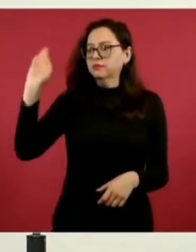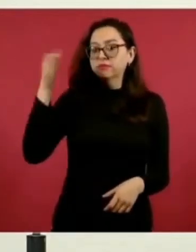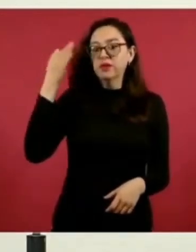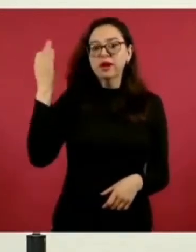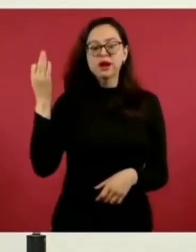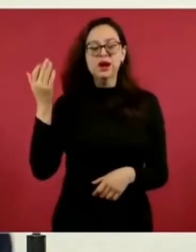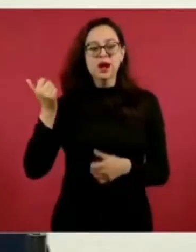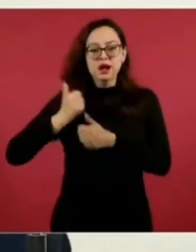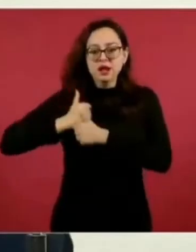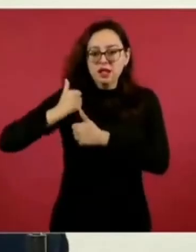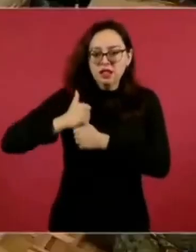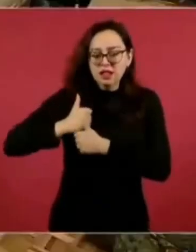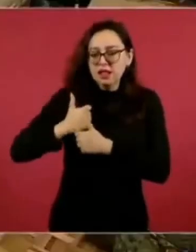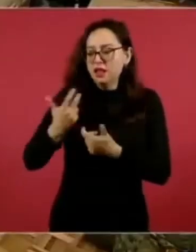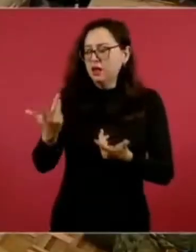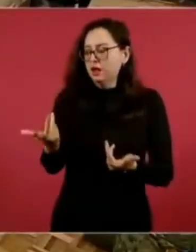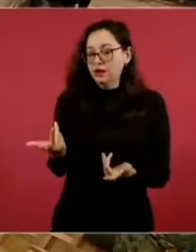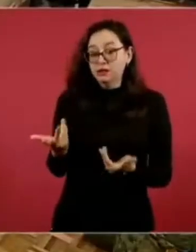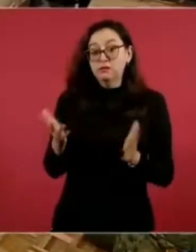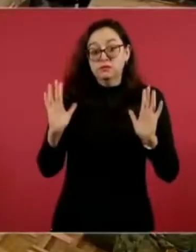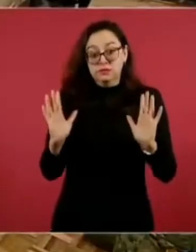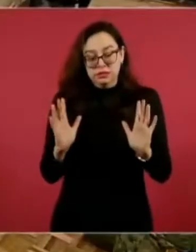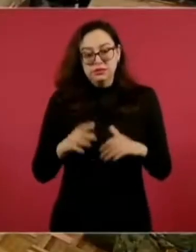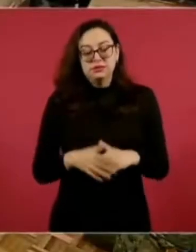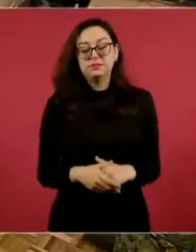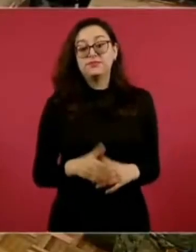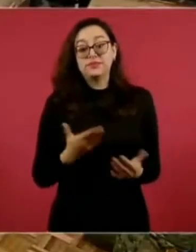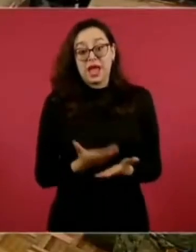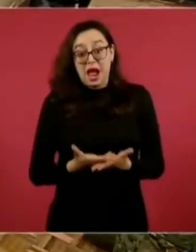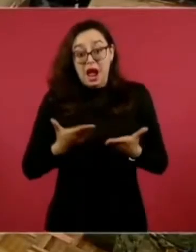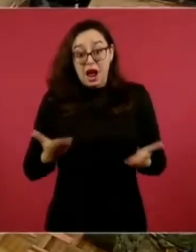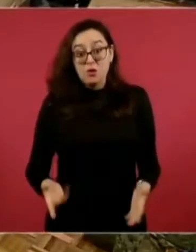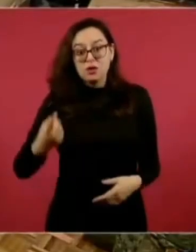Entonces nosotros no hemos encontrado ninguna prueba